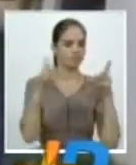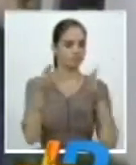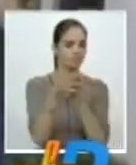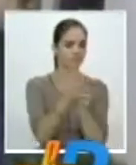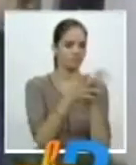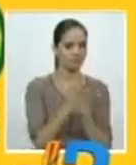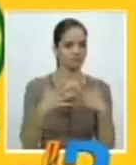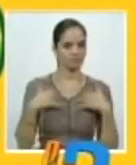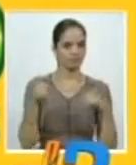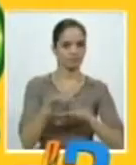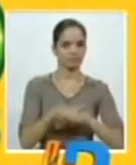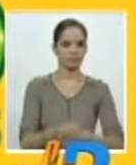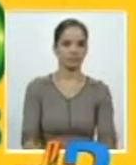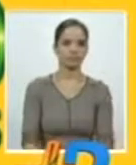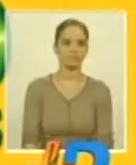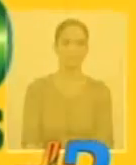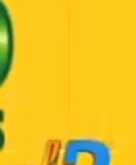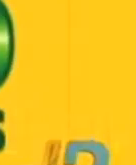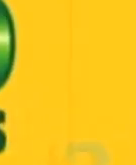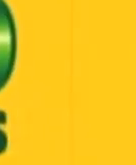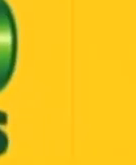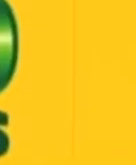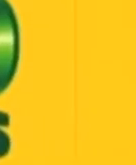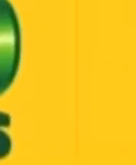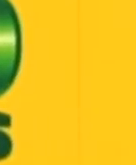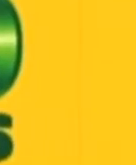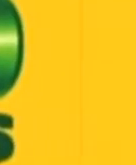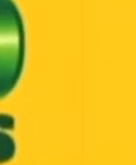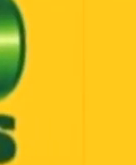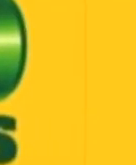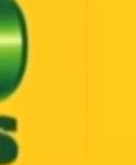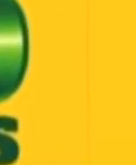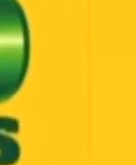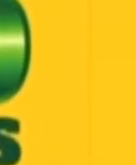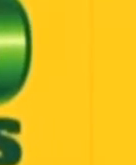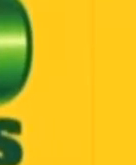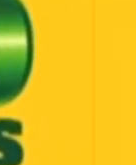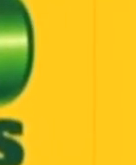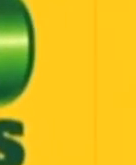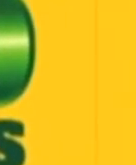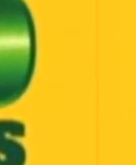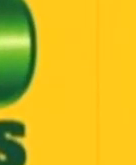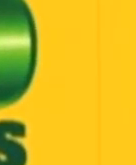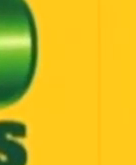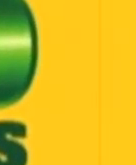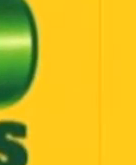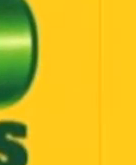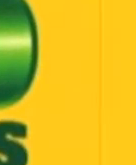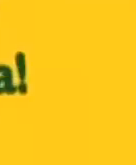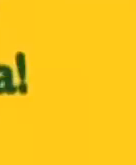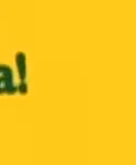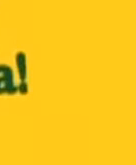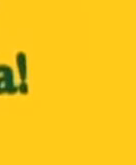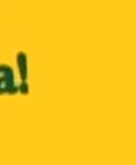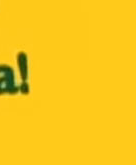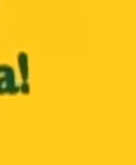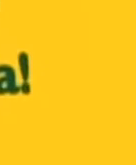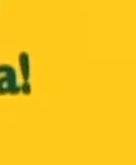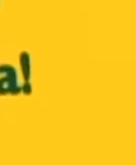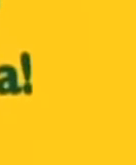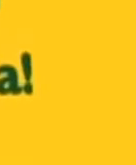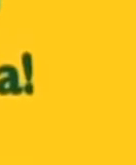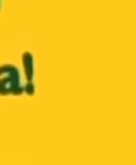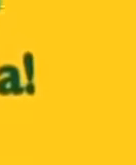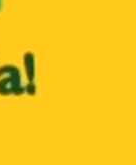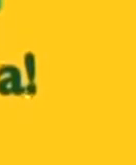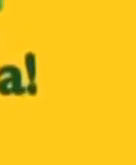tarde. 1.000 millones de pesos al premio mayor. El nuevo plan de premios de la Lotería del Cauca está